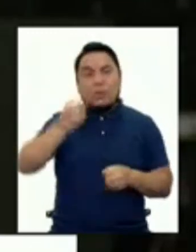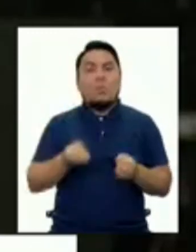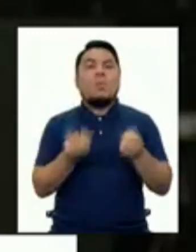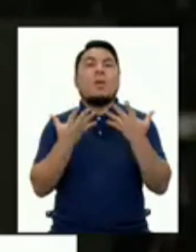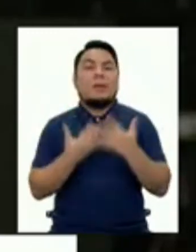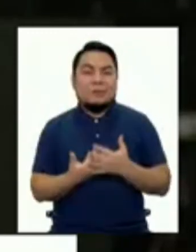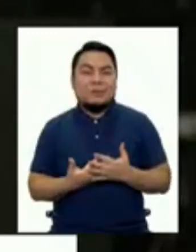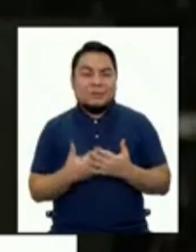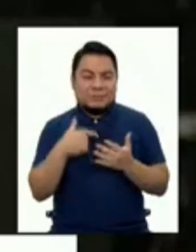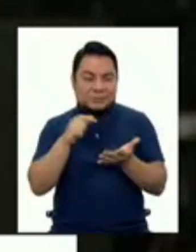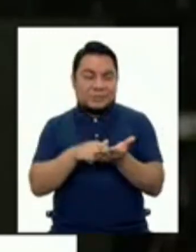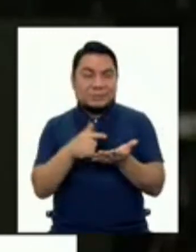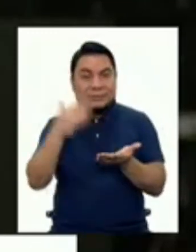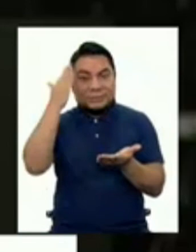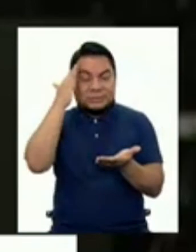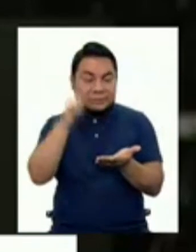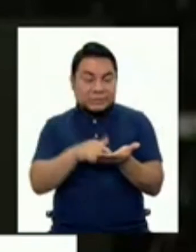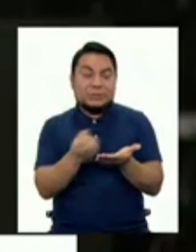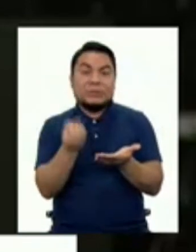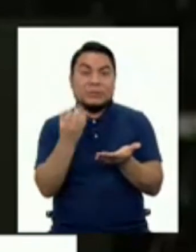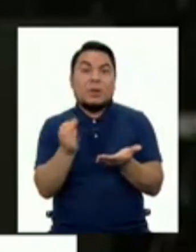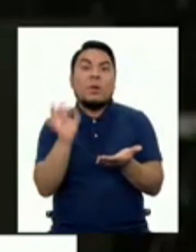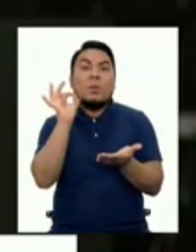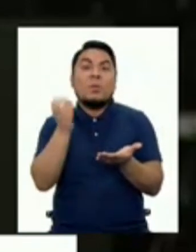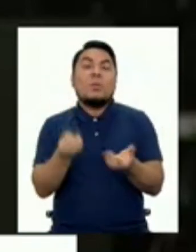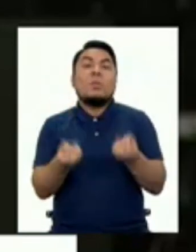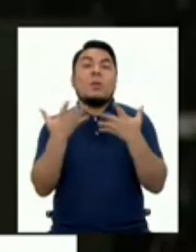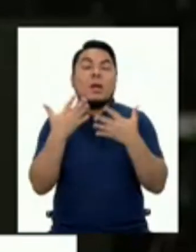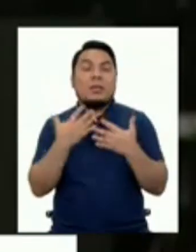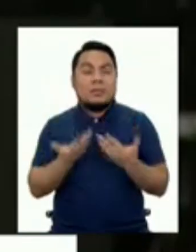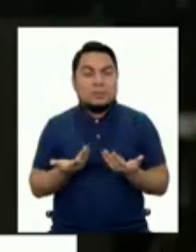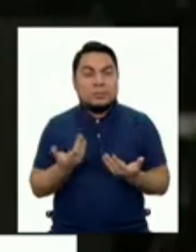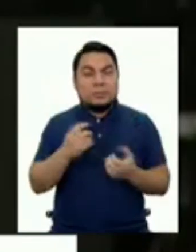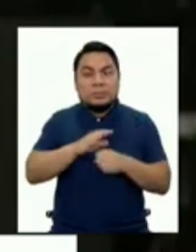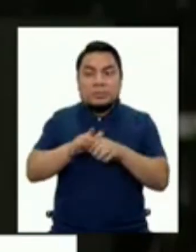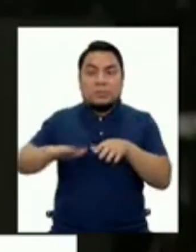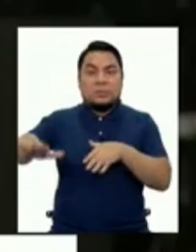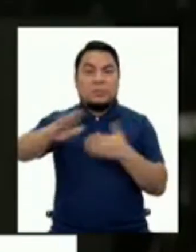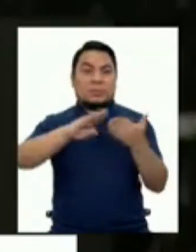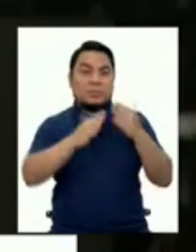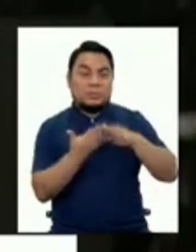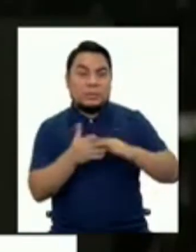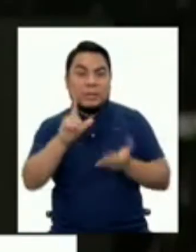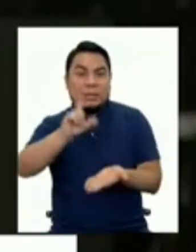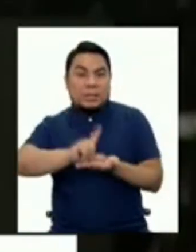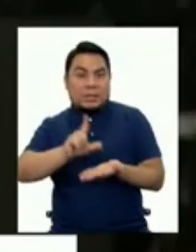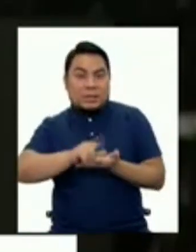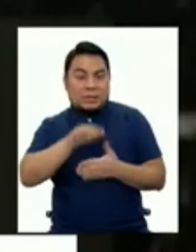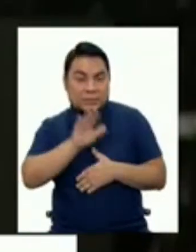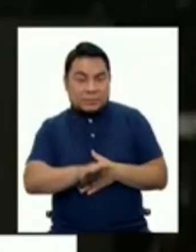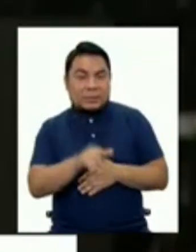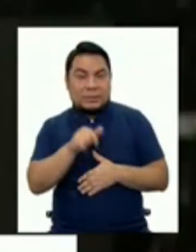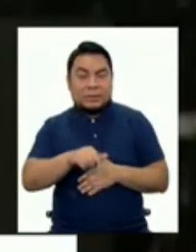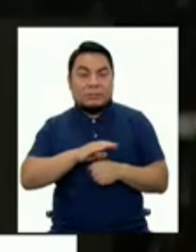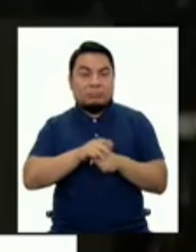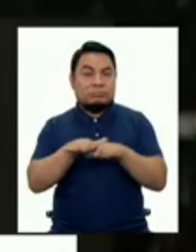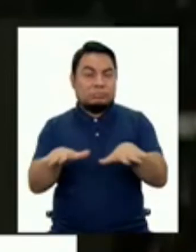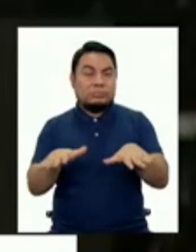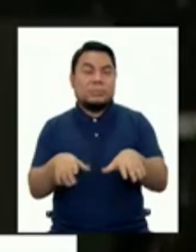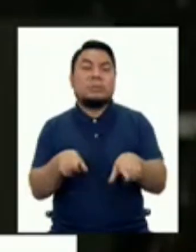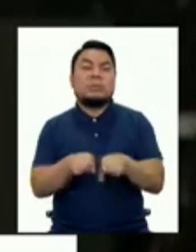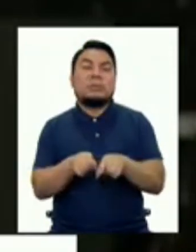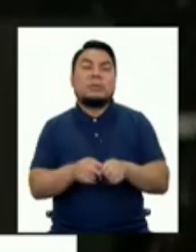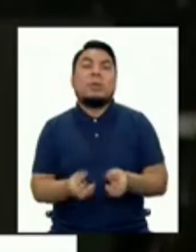dos objetivos: saber efectivamente el impacto que ha tenido en la población de Lima metropolitana esta epidemia